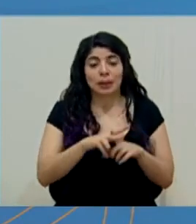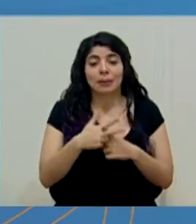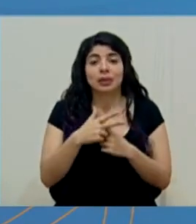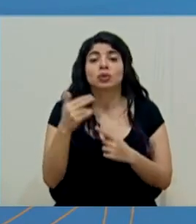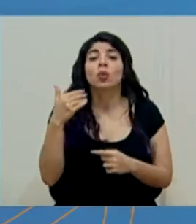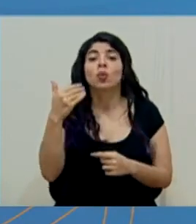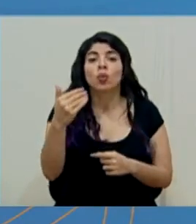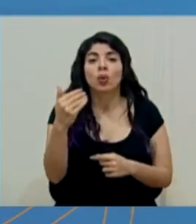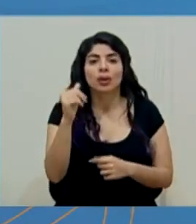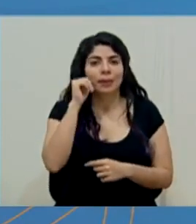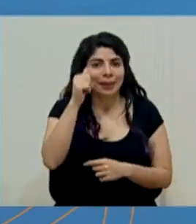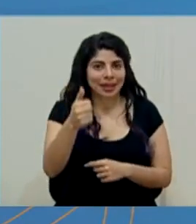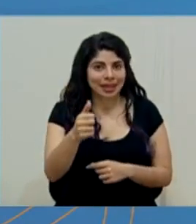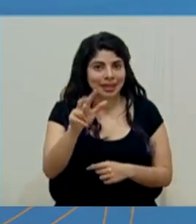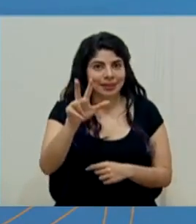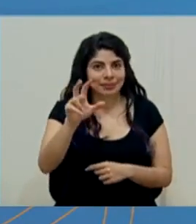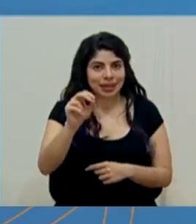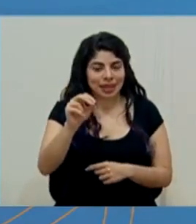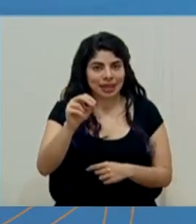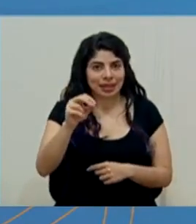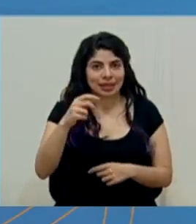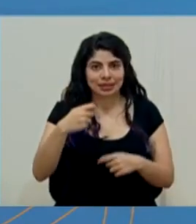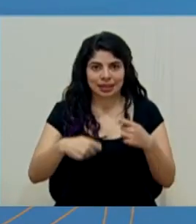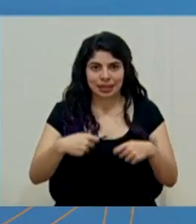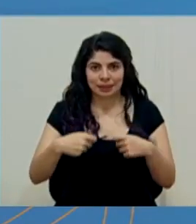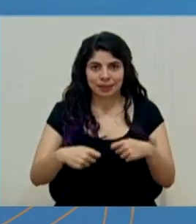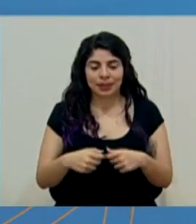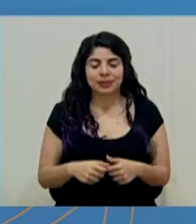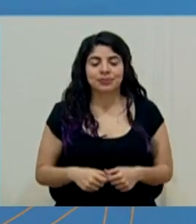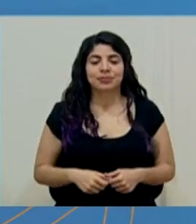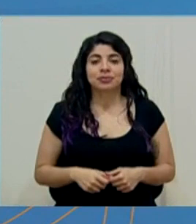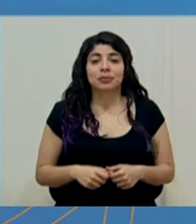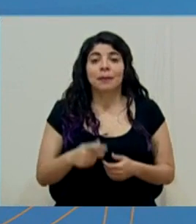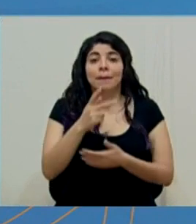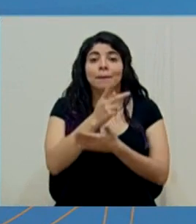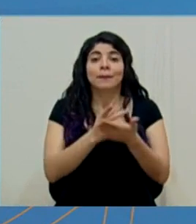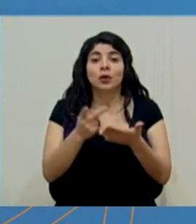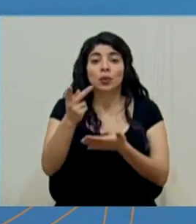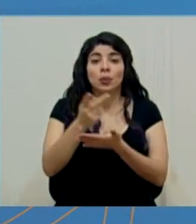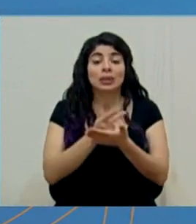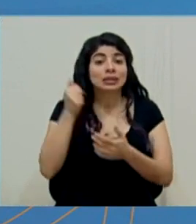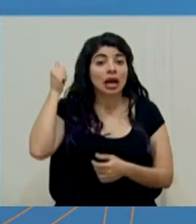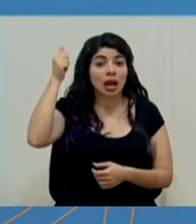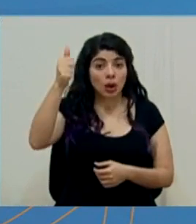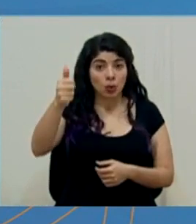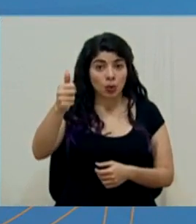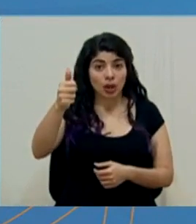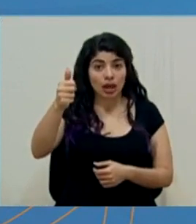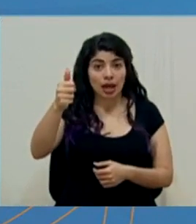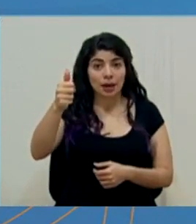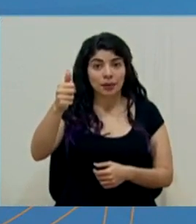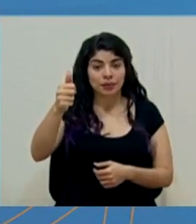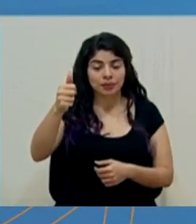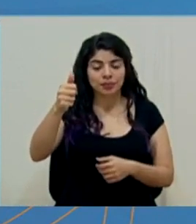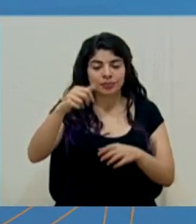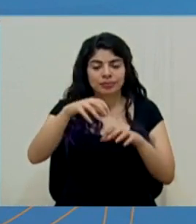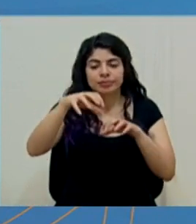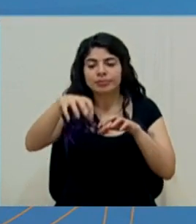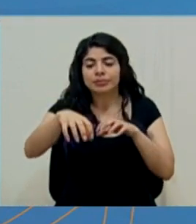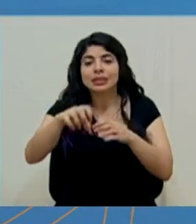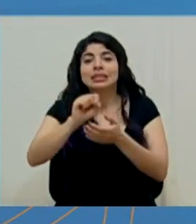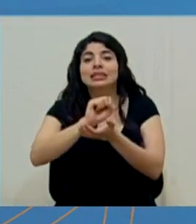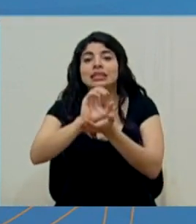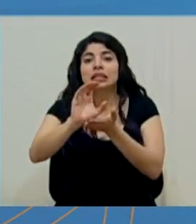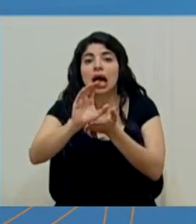del día de mañana 30 de septiembre. En la provincia de Alajuela, en el cantón de